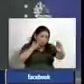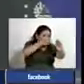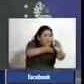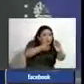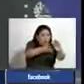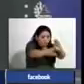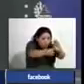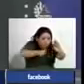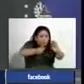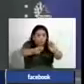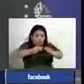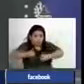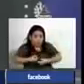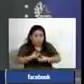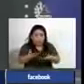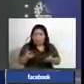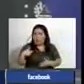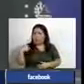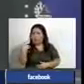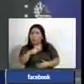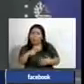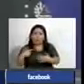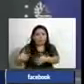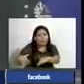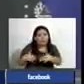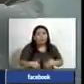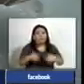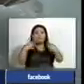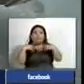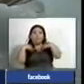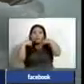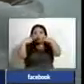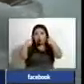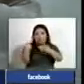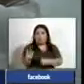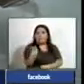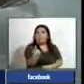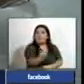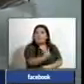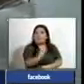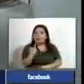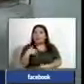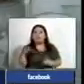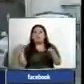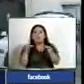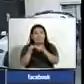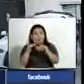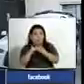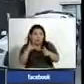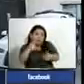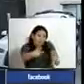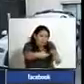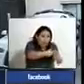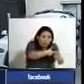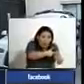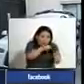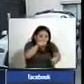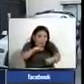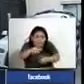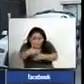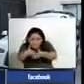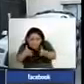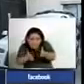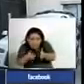mensaje que quiero enviarles. No estén jugando con la salud del pueblo. Además, señalan que se intentó introducir un arma al Hospital